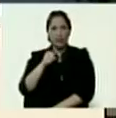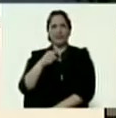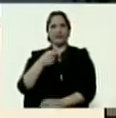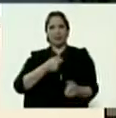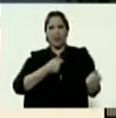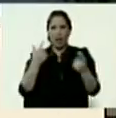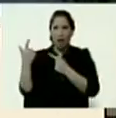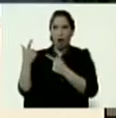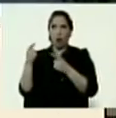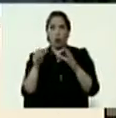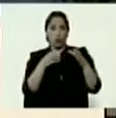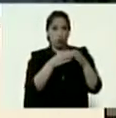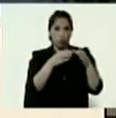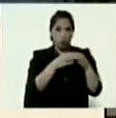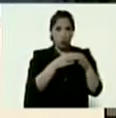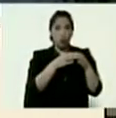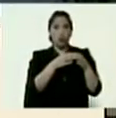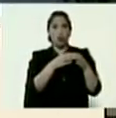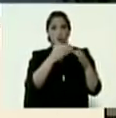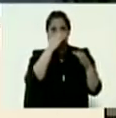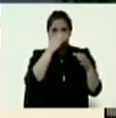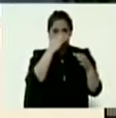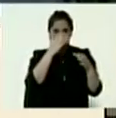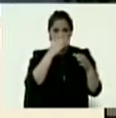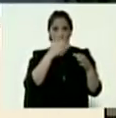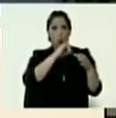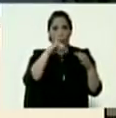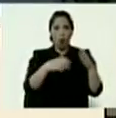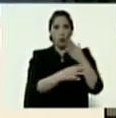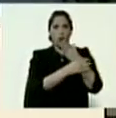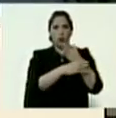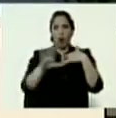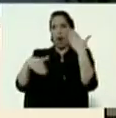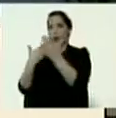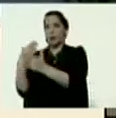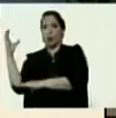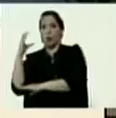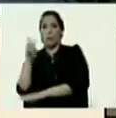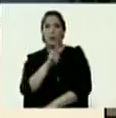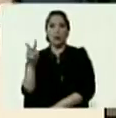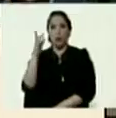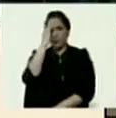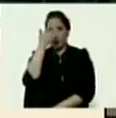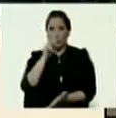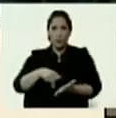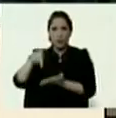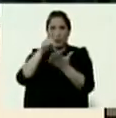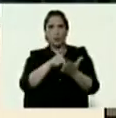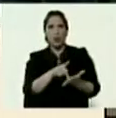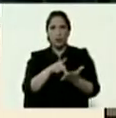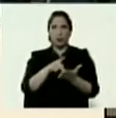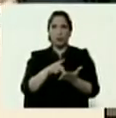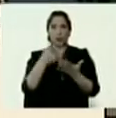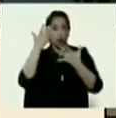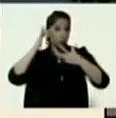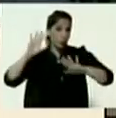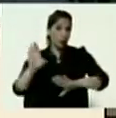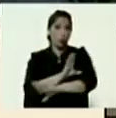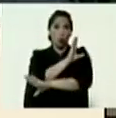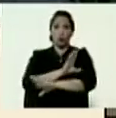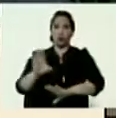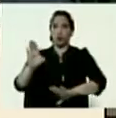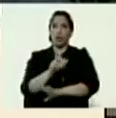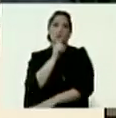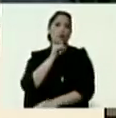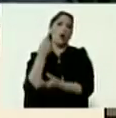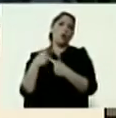de la banda Los Rastrojos a Juan Guaidó a Colombia el 22 de febrero para participar en el supuesto concierto, que no era